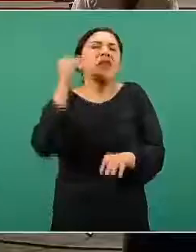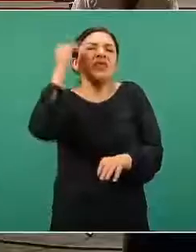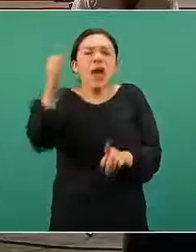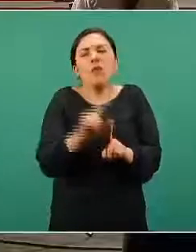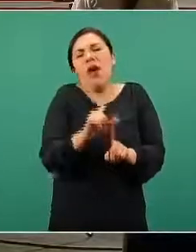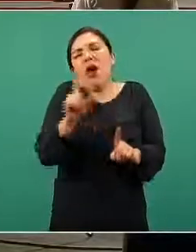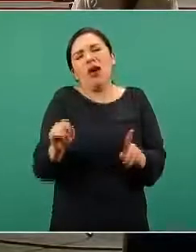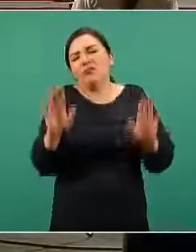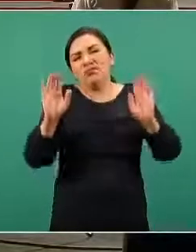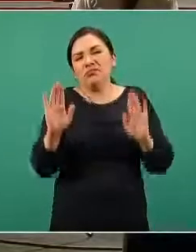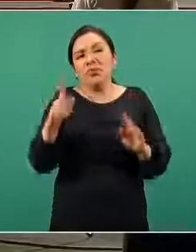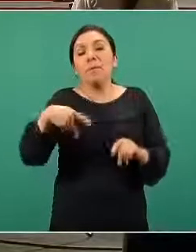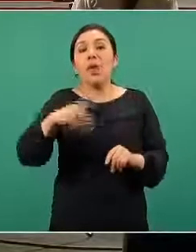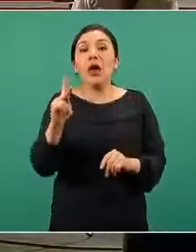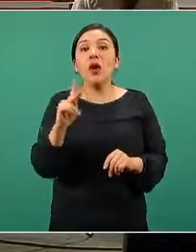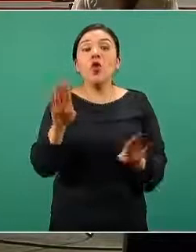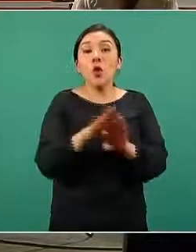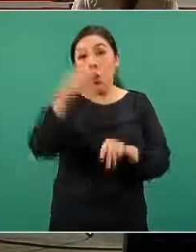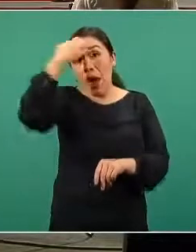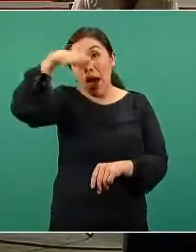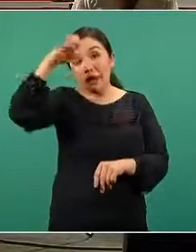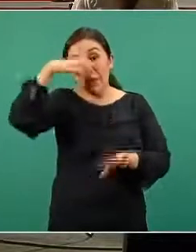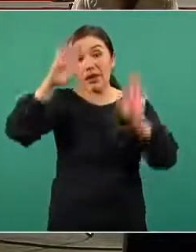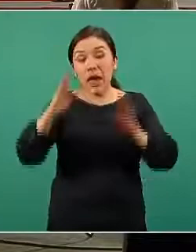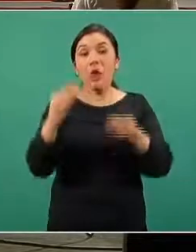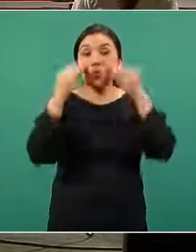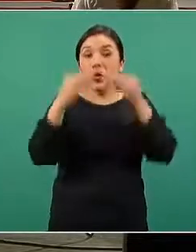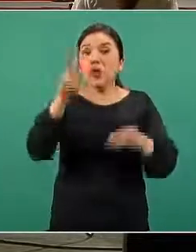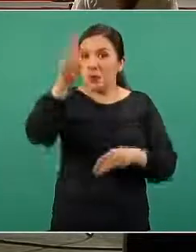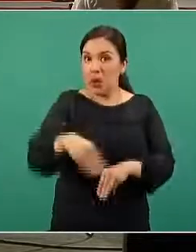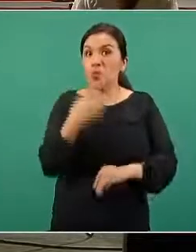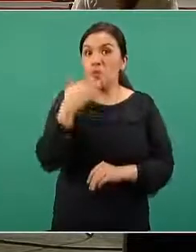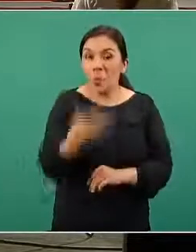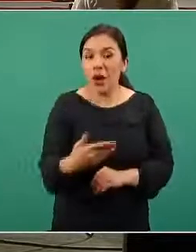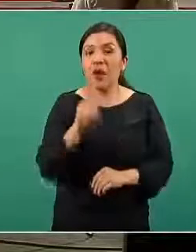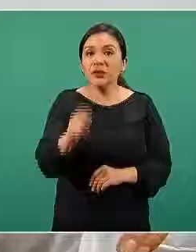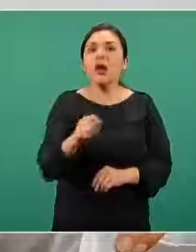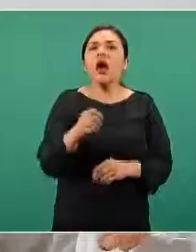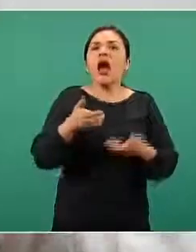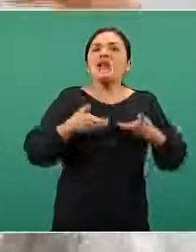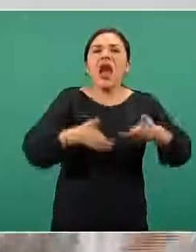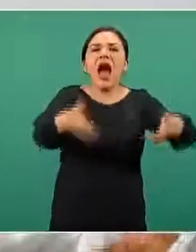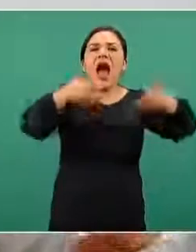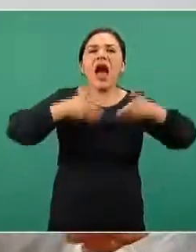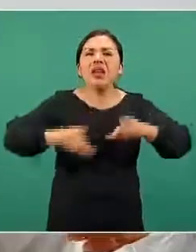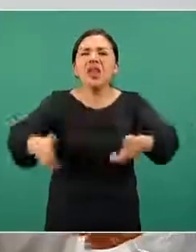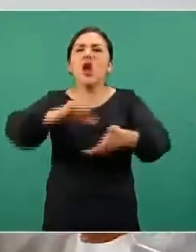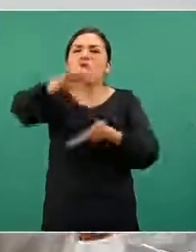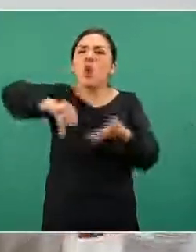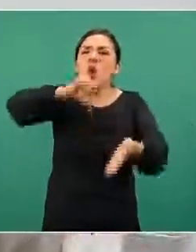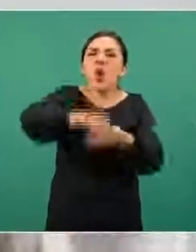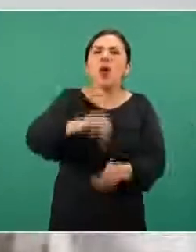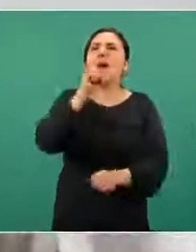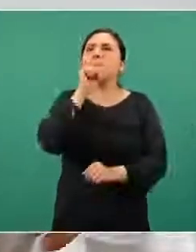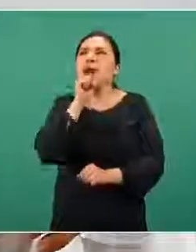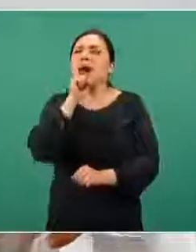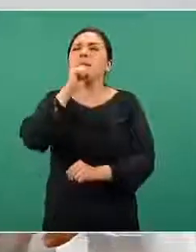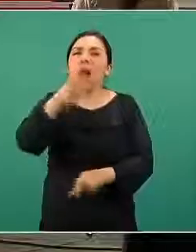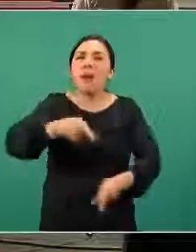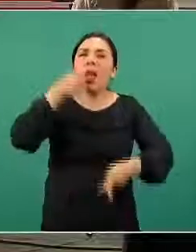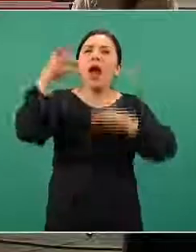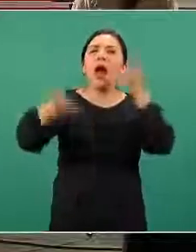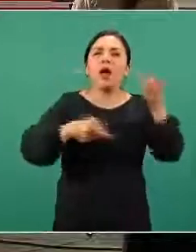pero que la experiencia nos ha demostrado que es bueno. El voceo en los barrios, en las colonias, con el